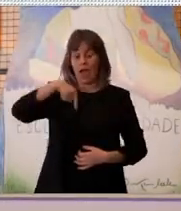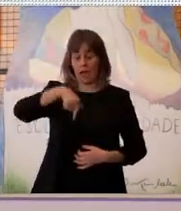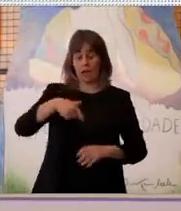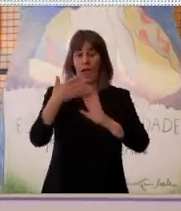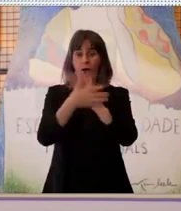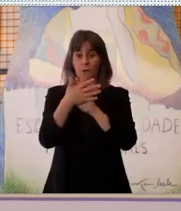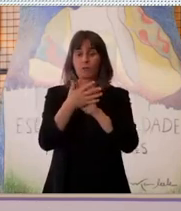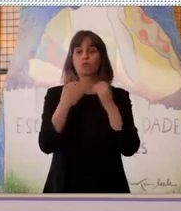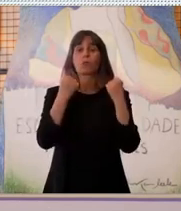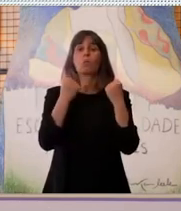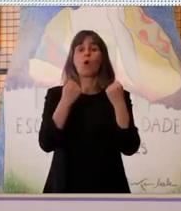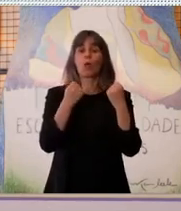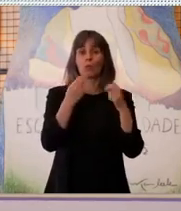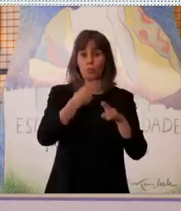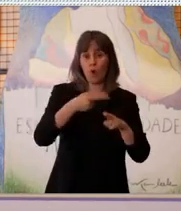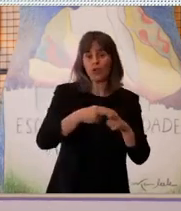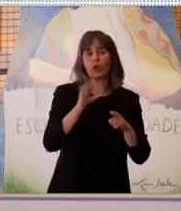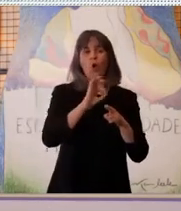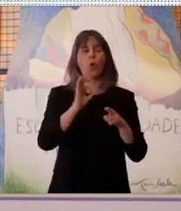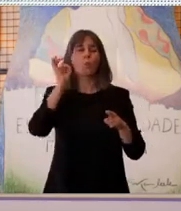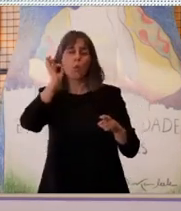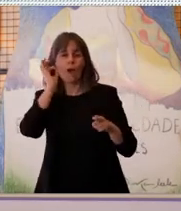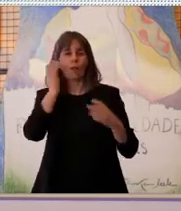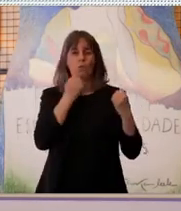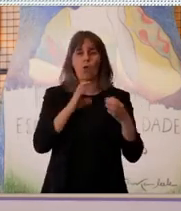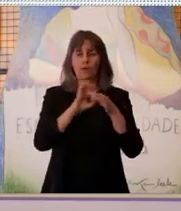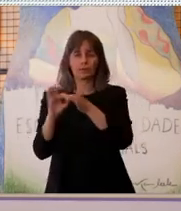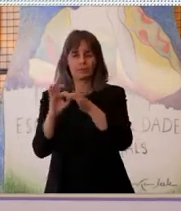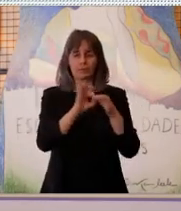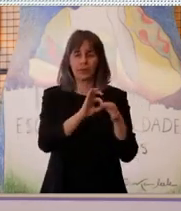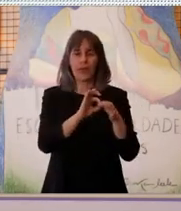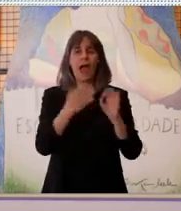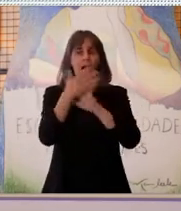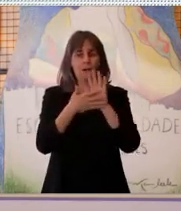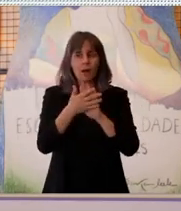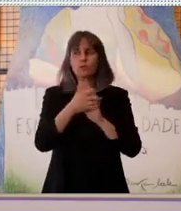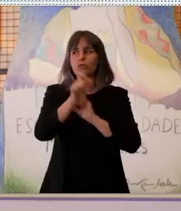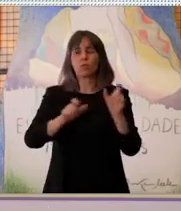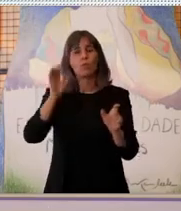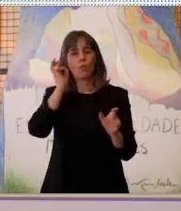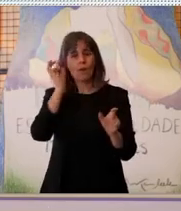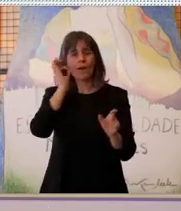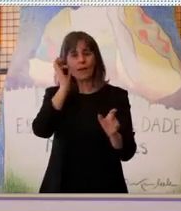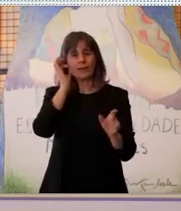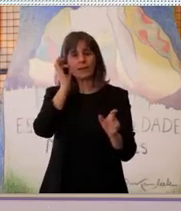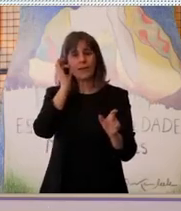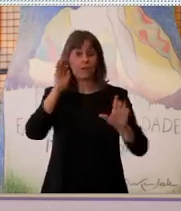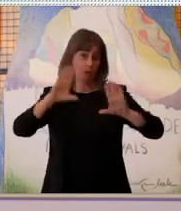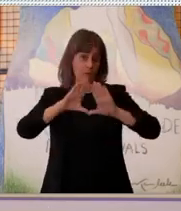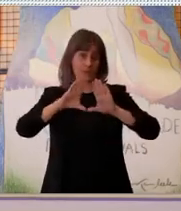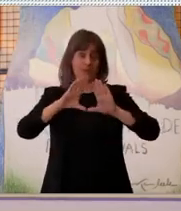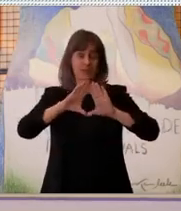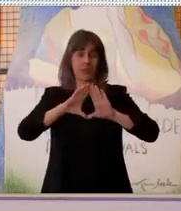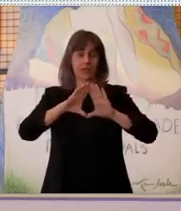poder político o de mujer y poder creo que hablamos de mujeres de mujeres feministas